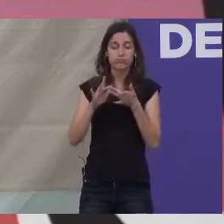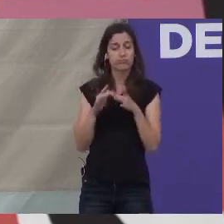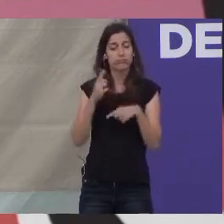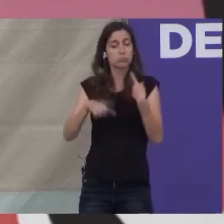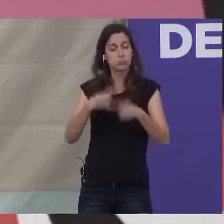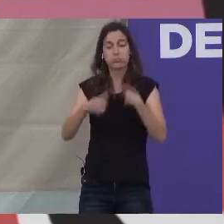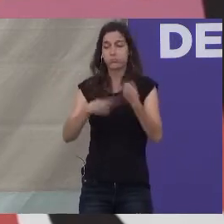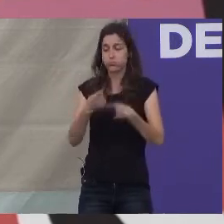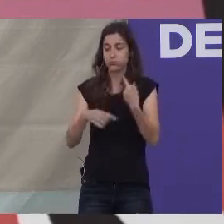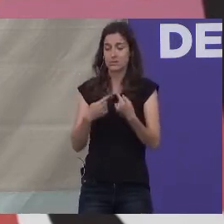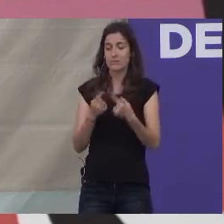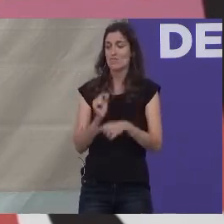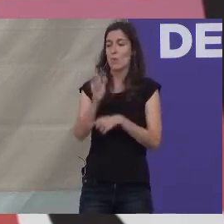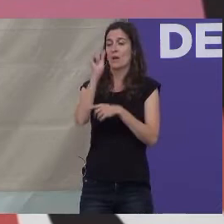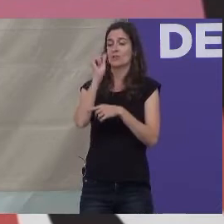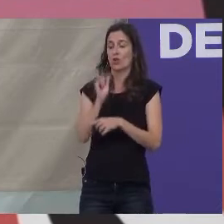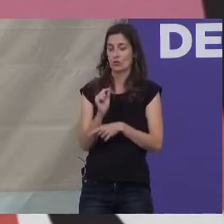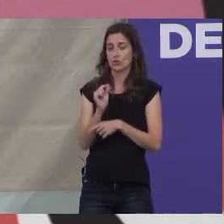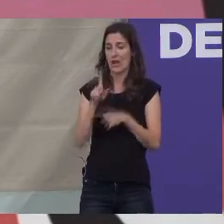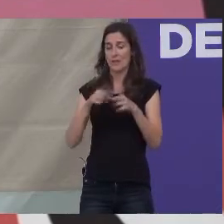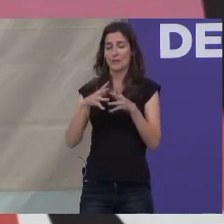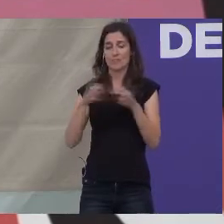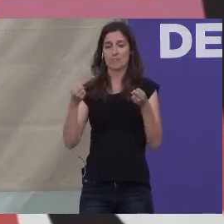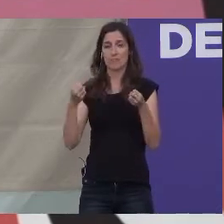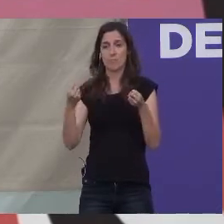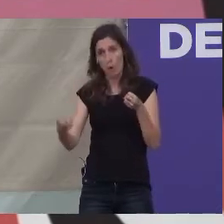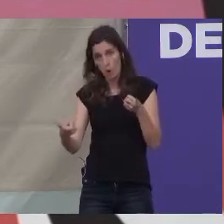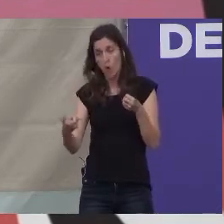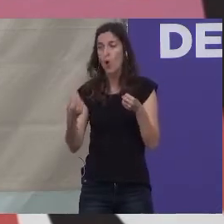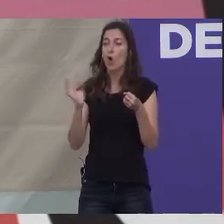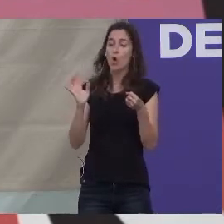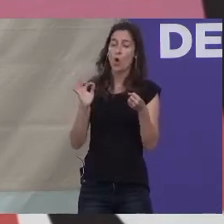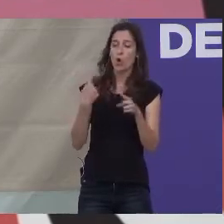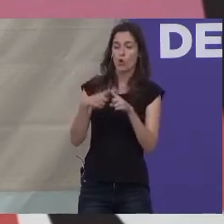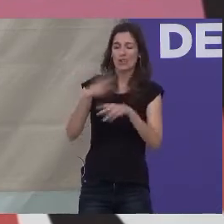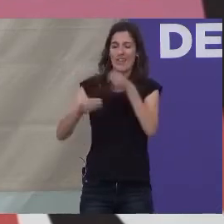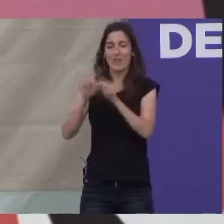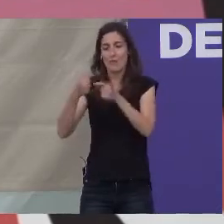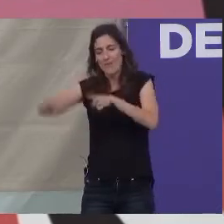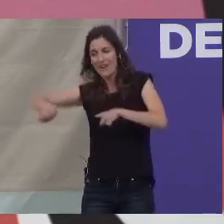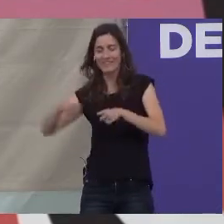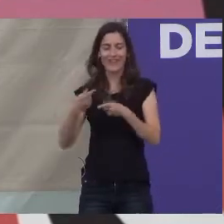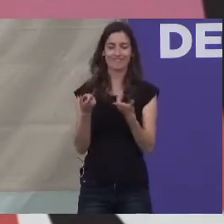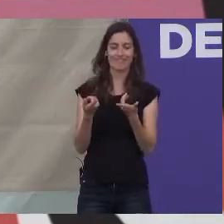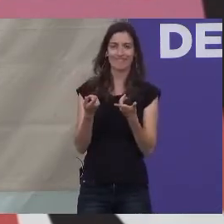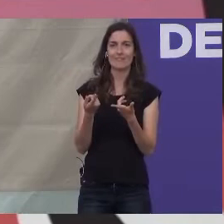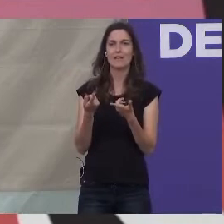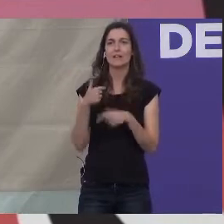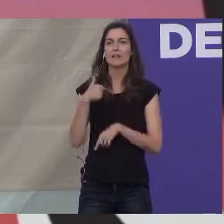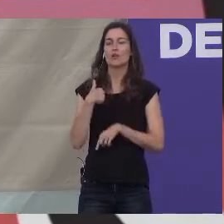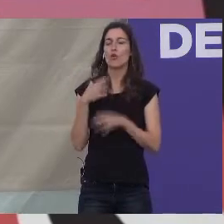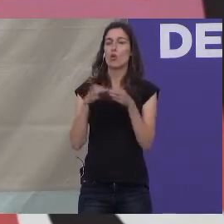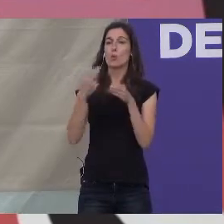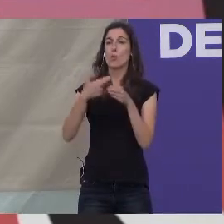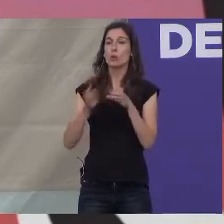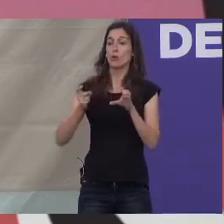hay momentos en los que hay pocos entendidos o se hacen cosas de formas diferentes. Cuando yo llegué al partido, empecé